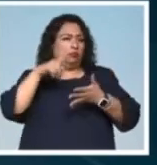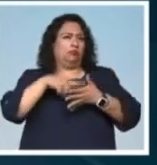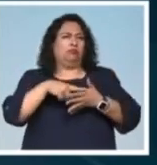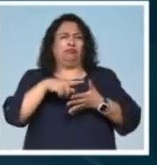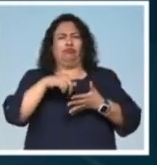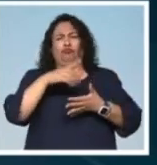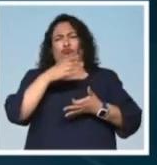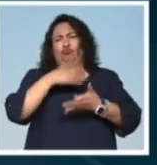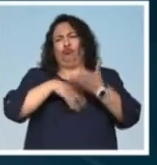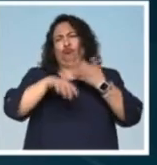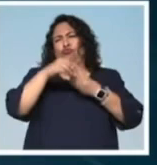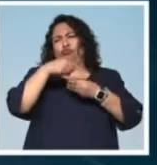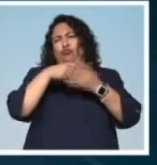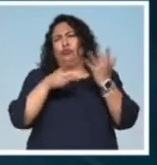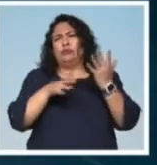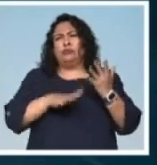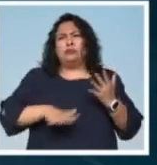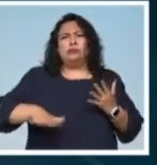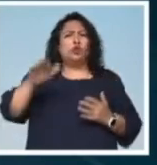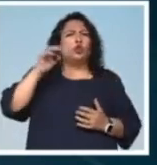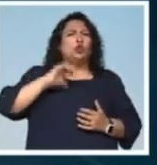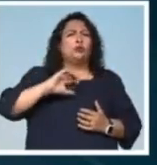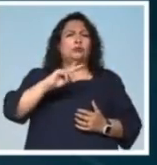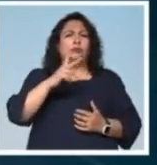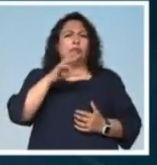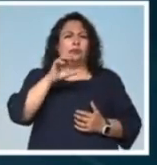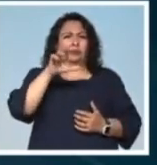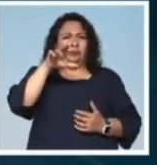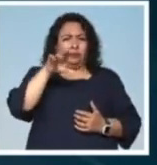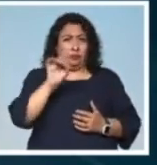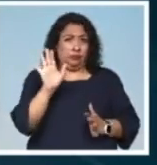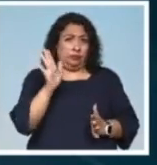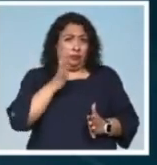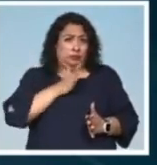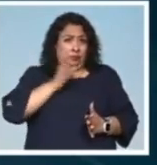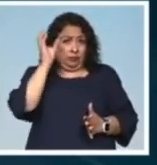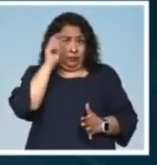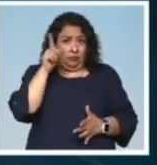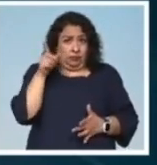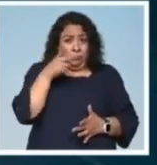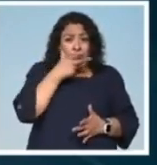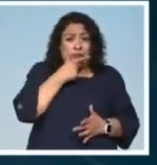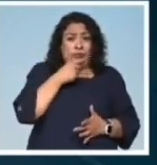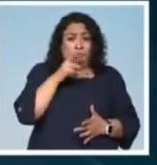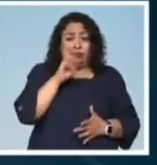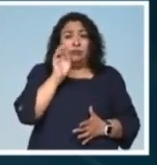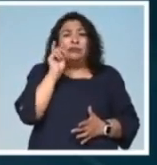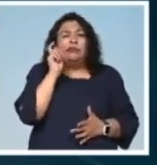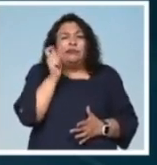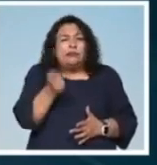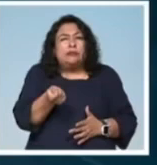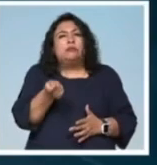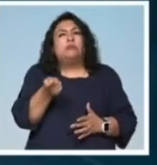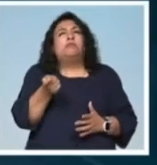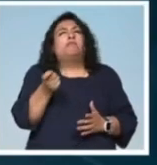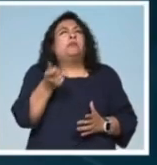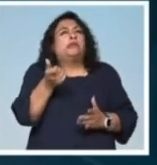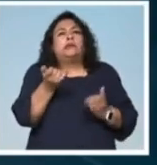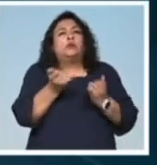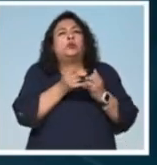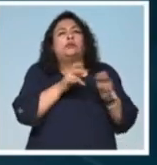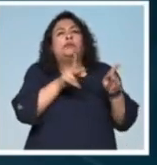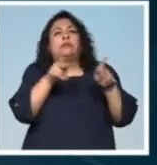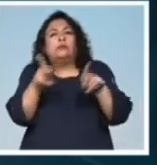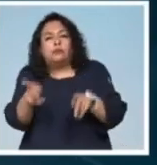el universo que le rodeó precolombino. Entonces, yo creo que Rubén lo que hace es ejercer un puente